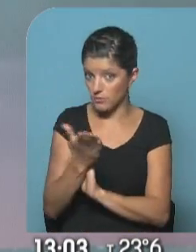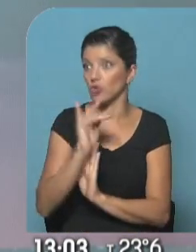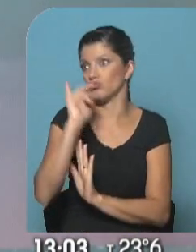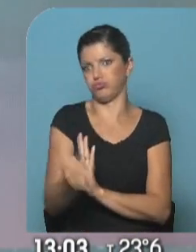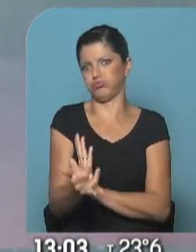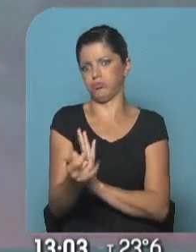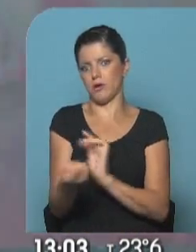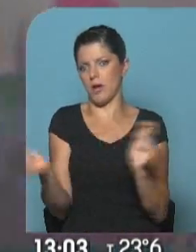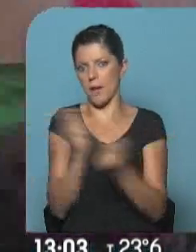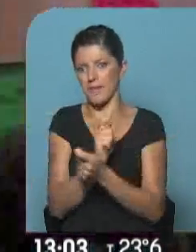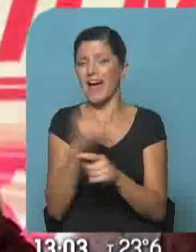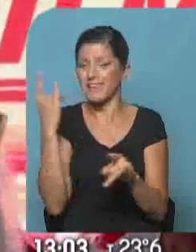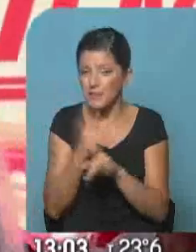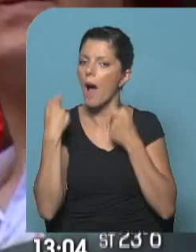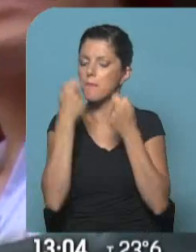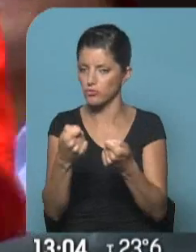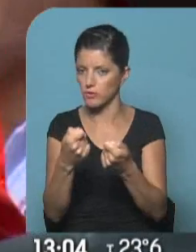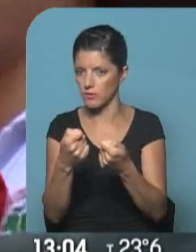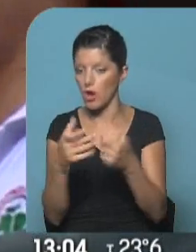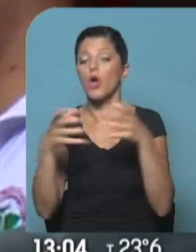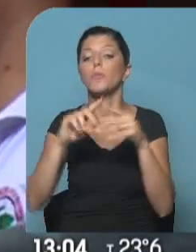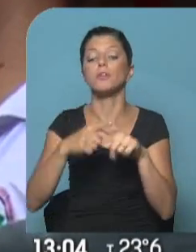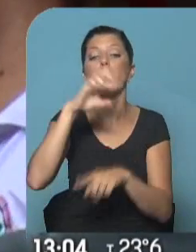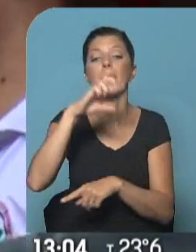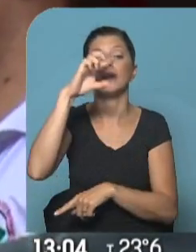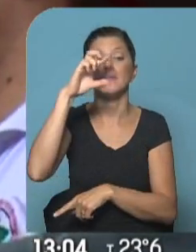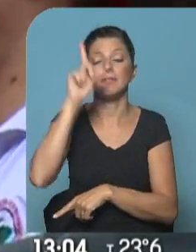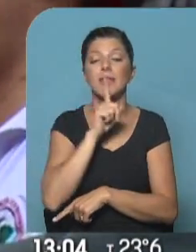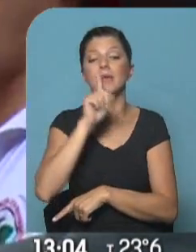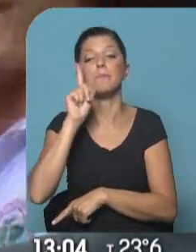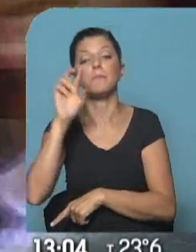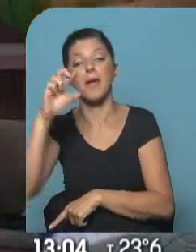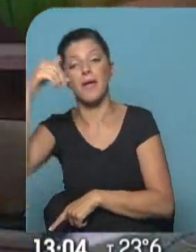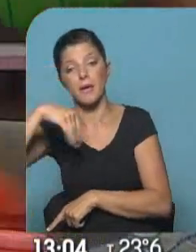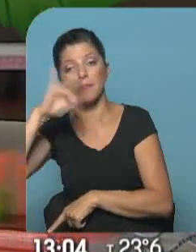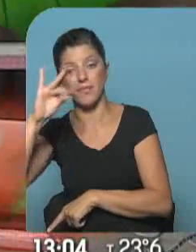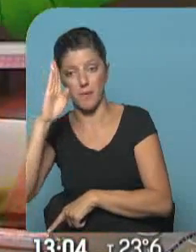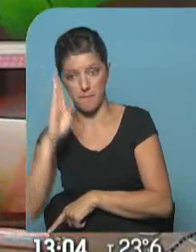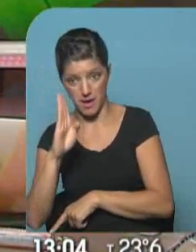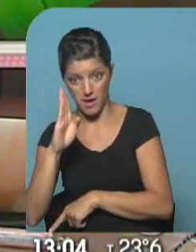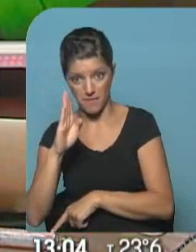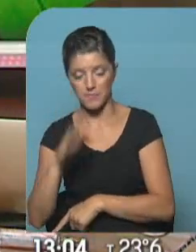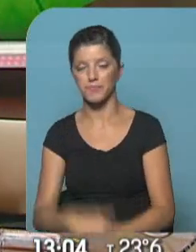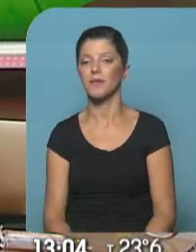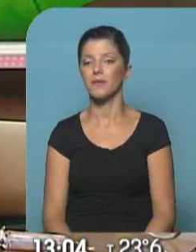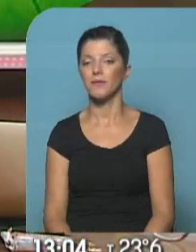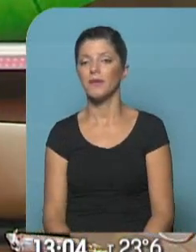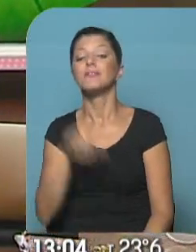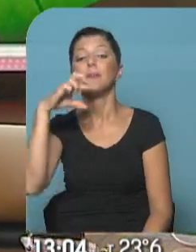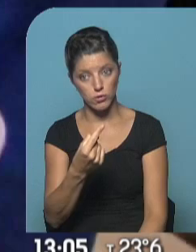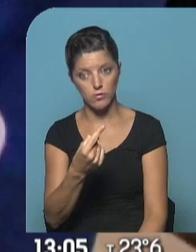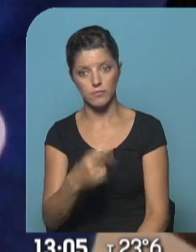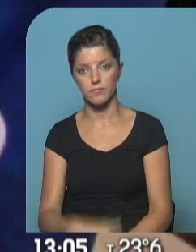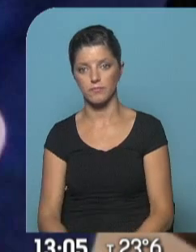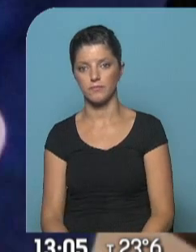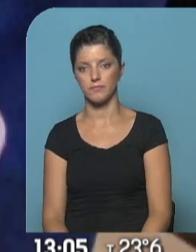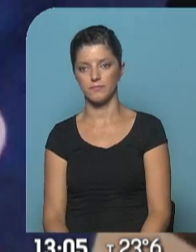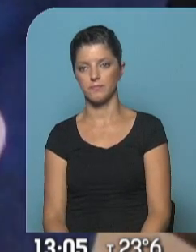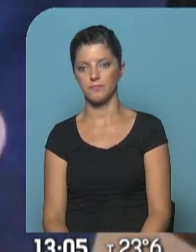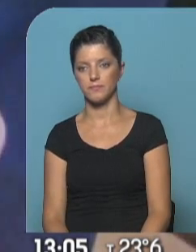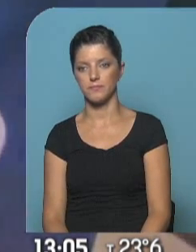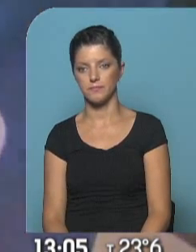el pueblo brasileño, pero tiene un nivel de rechazo alto. Entonces, ahí está el tema que a veces un poco parece a la Argentina, ¿no? En